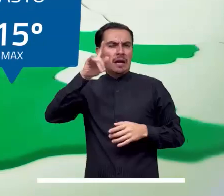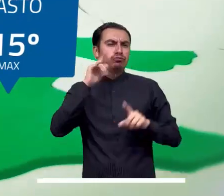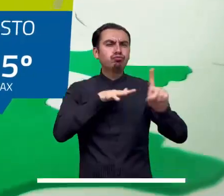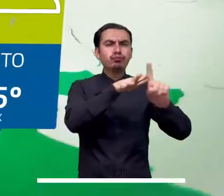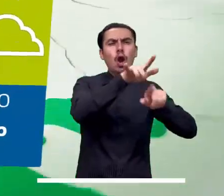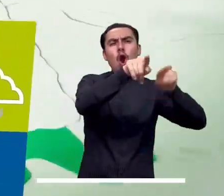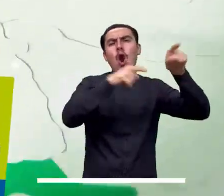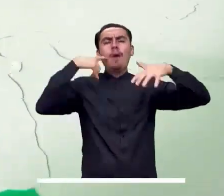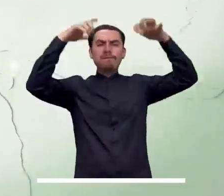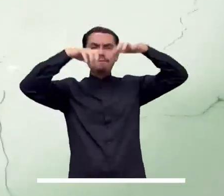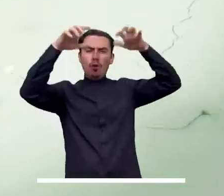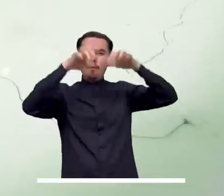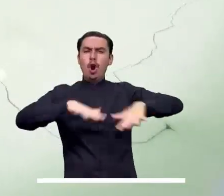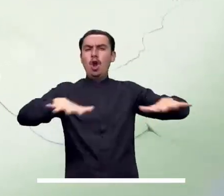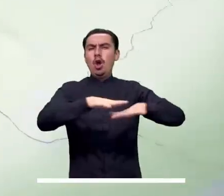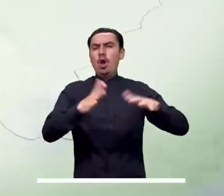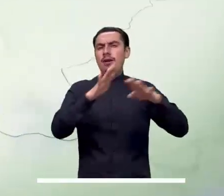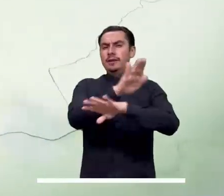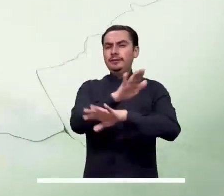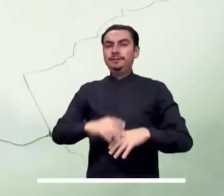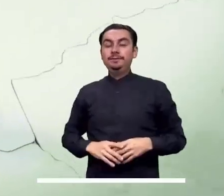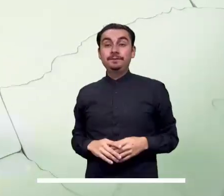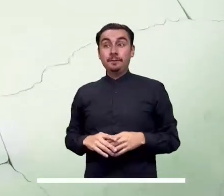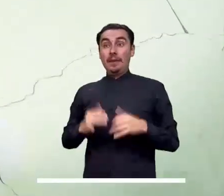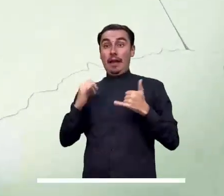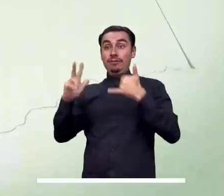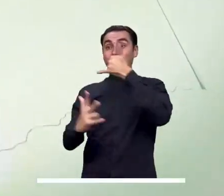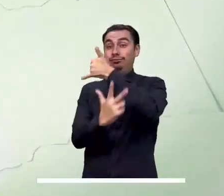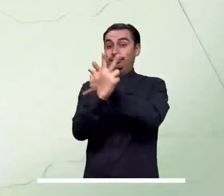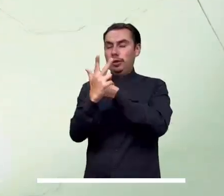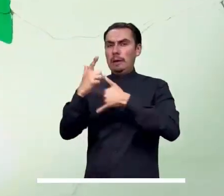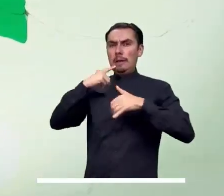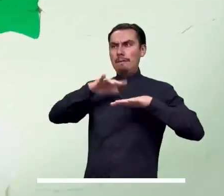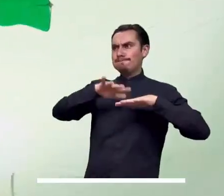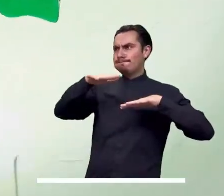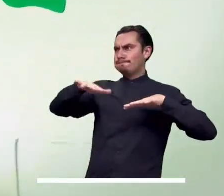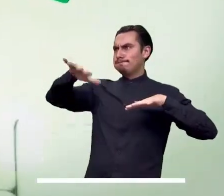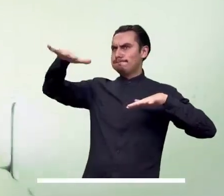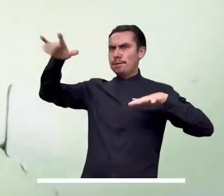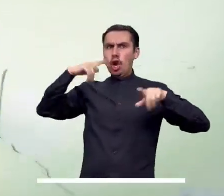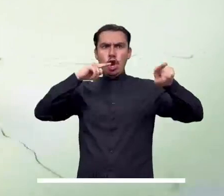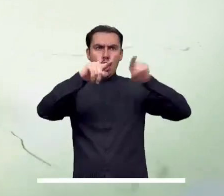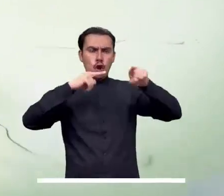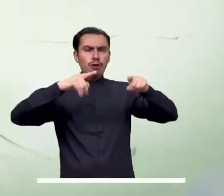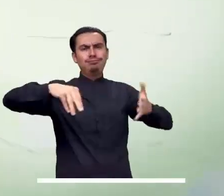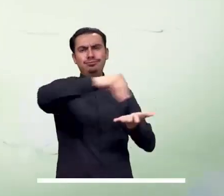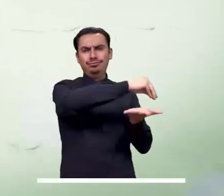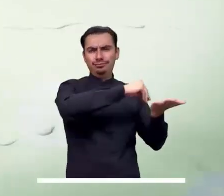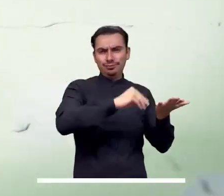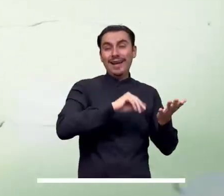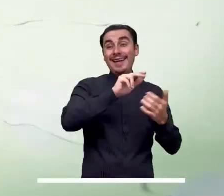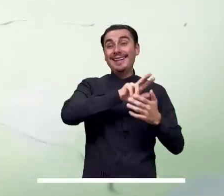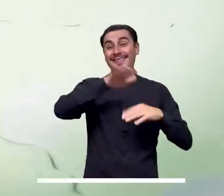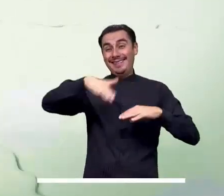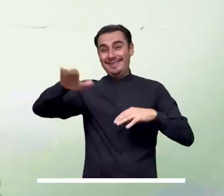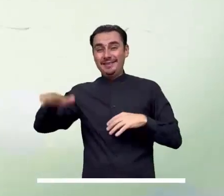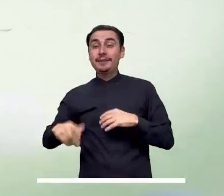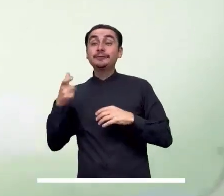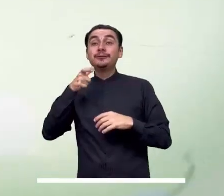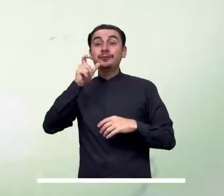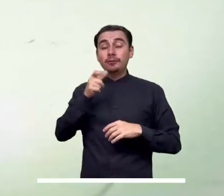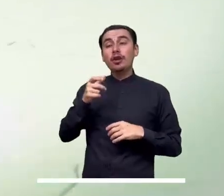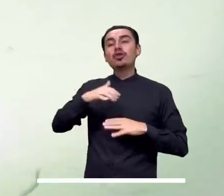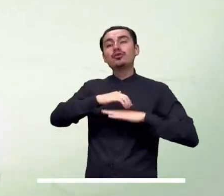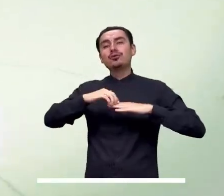el Oriente de cauca Oriente y norte de Valle del cauca y gran parte de chocó la tarde andina estará lluviosa